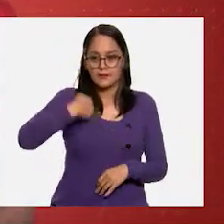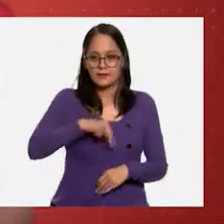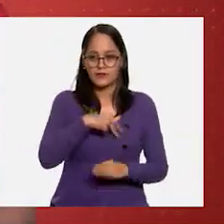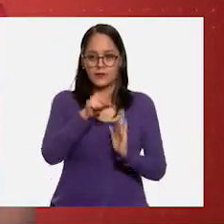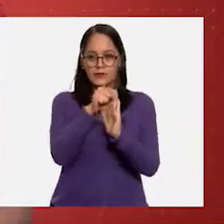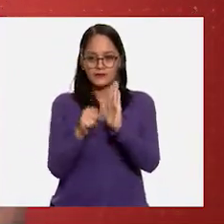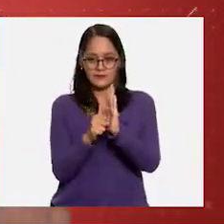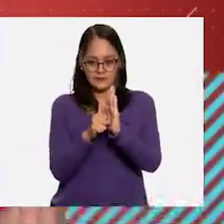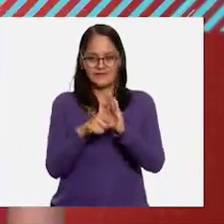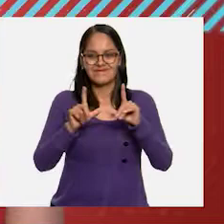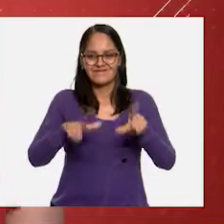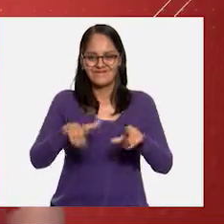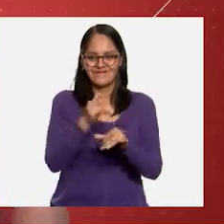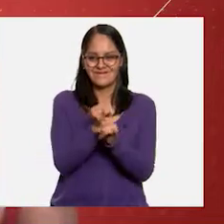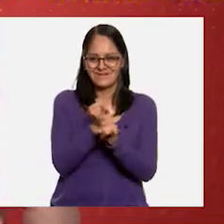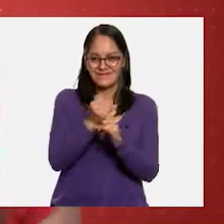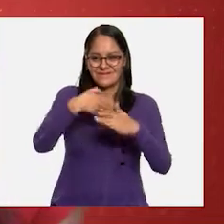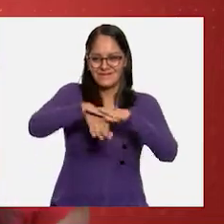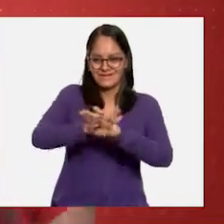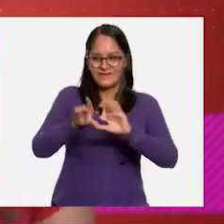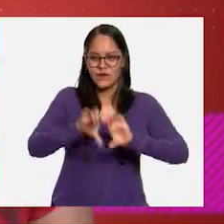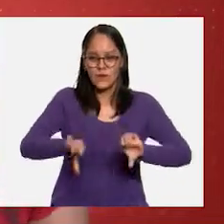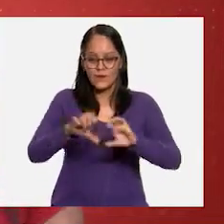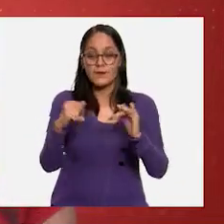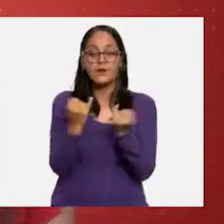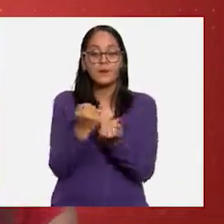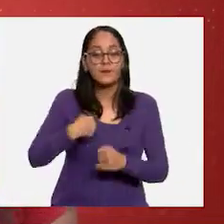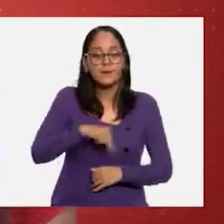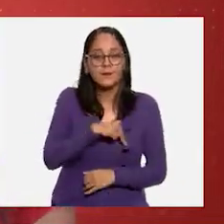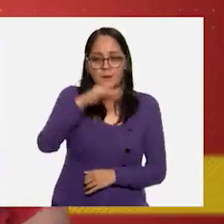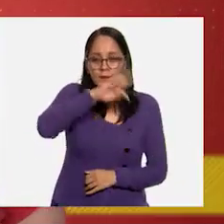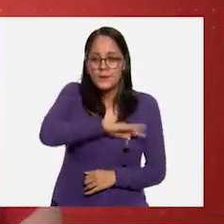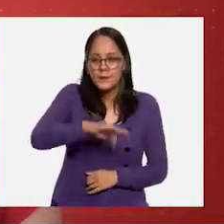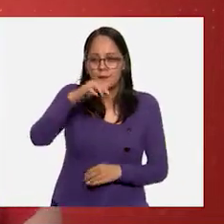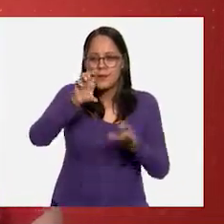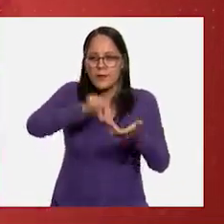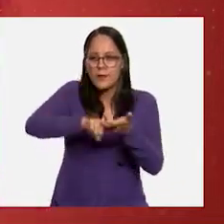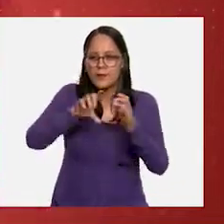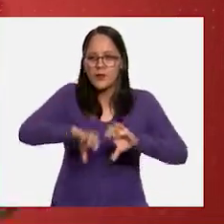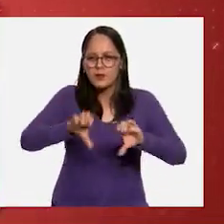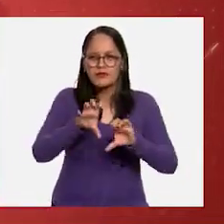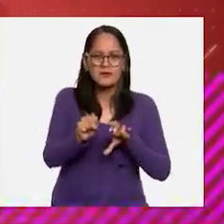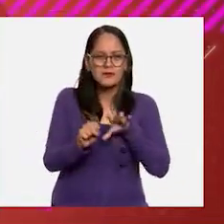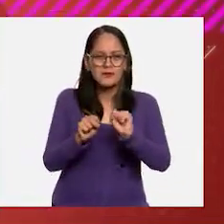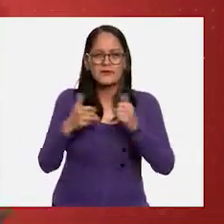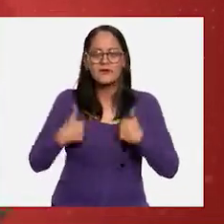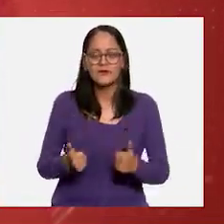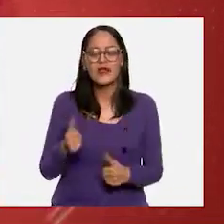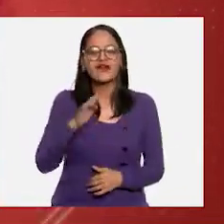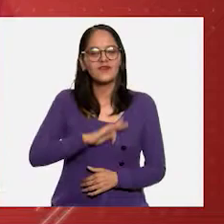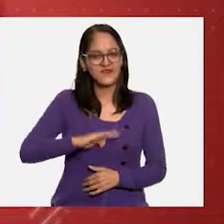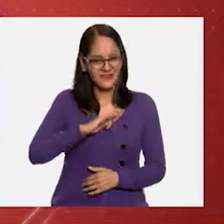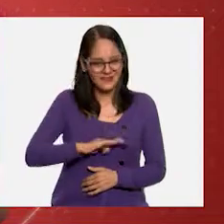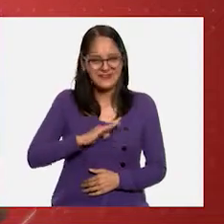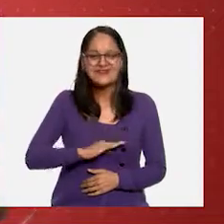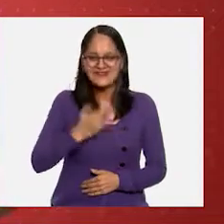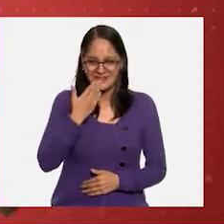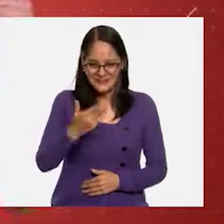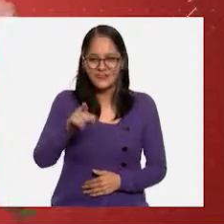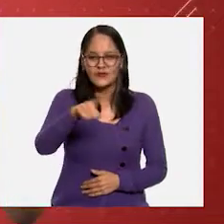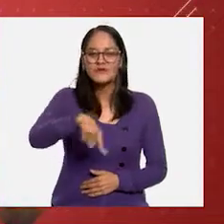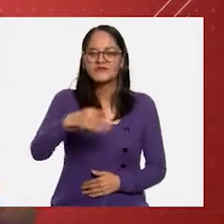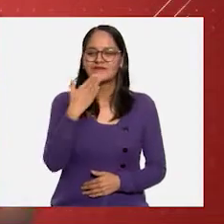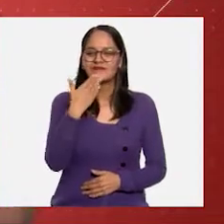sistemas digitales y comprender los alcances de las capacidades de las computadoras. ¡Los felicito! La verdad, lo han